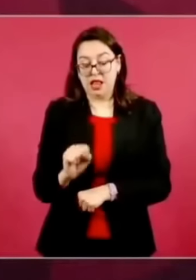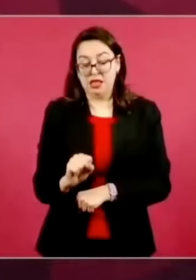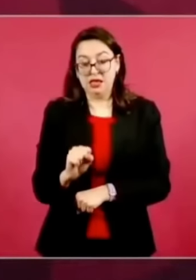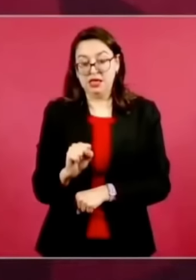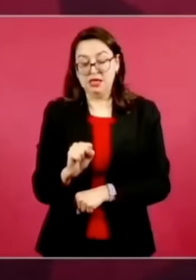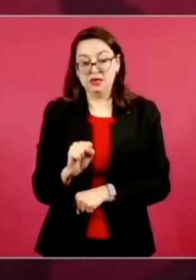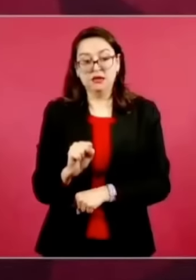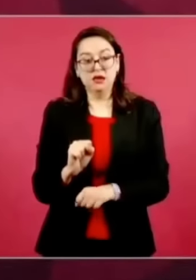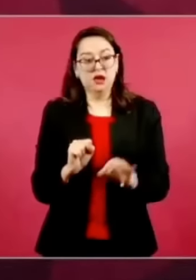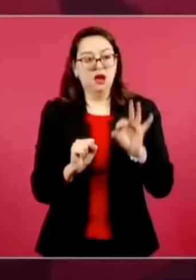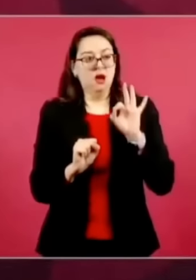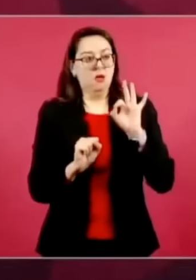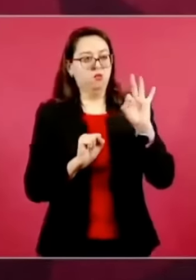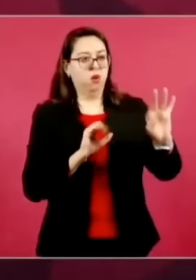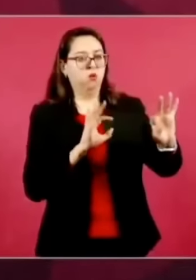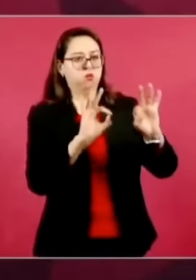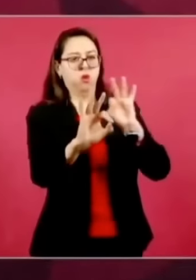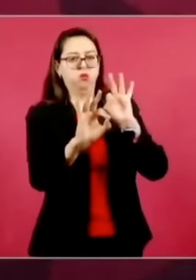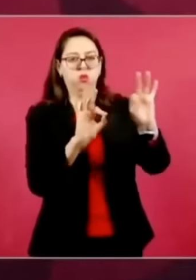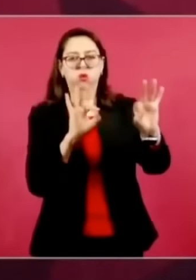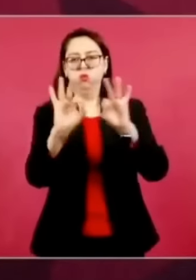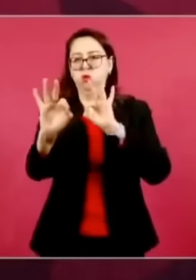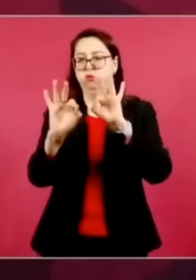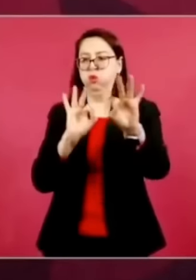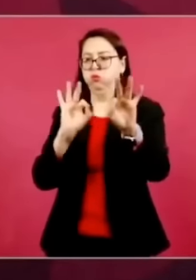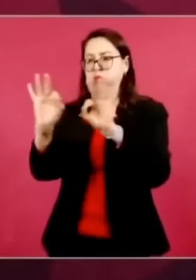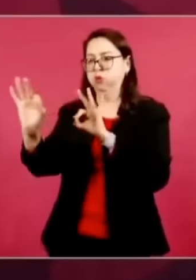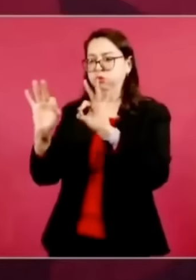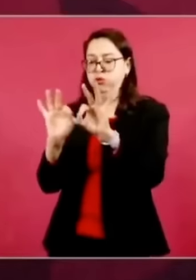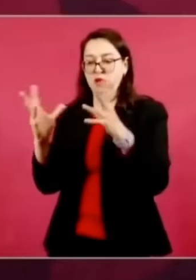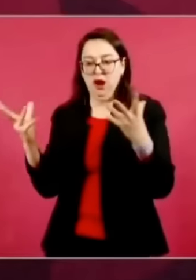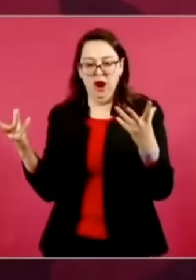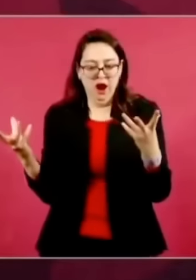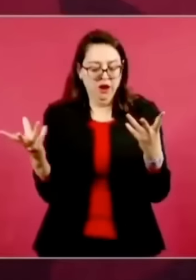ser sometidos al régimen.